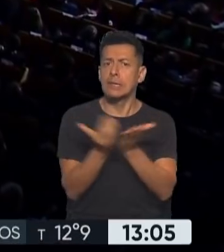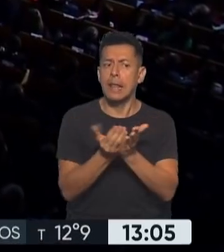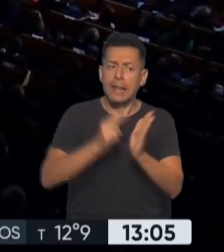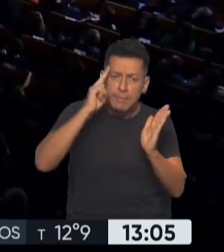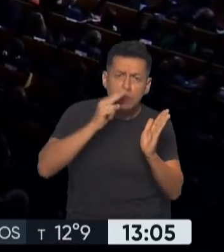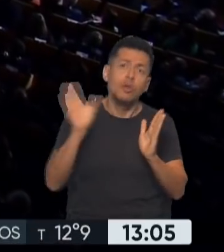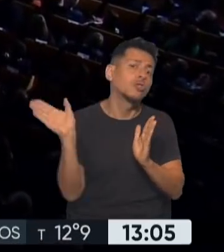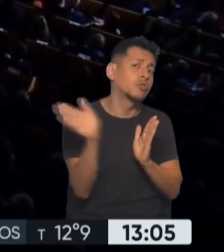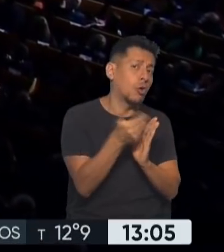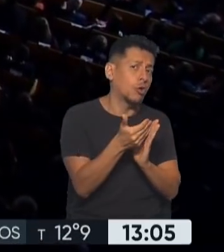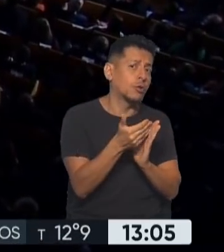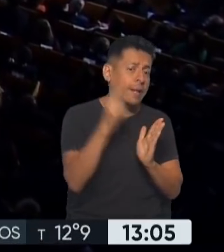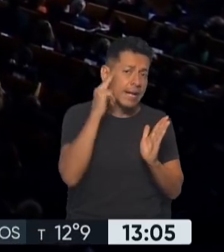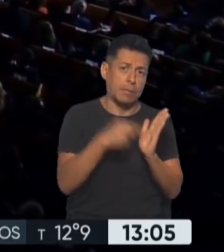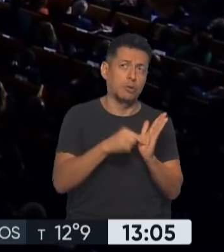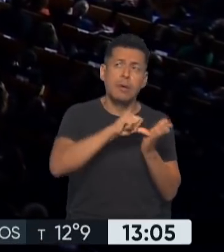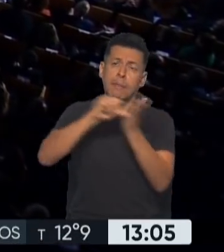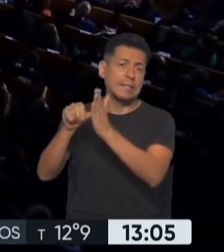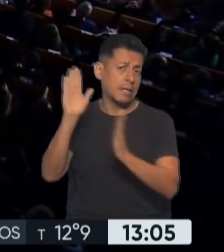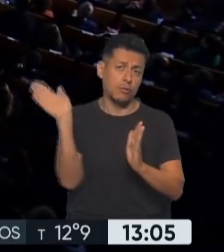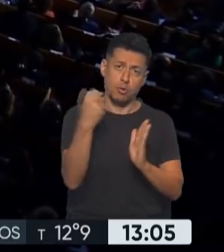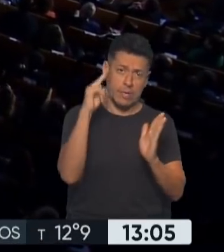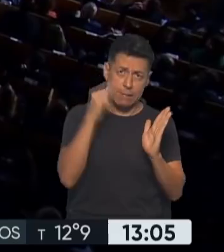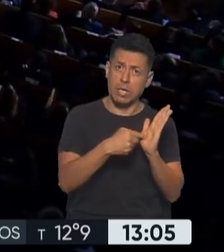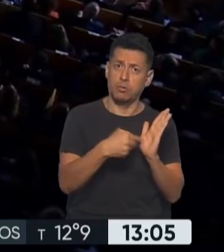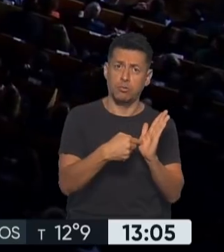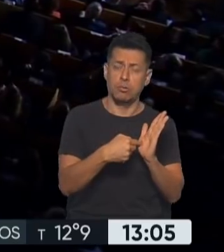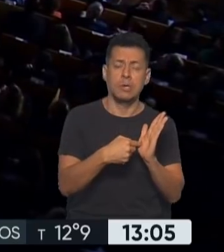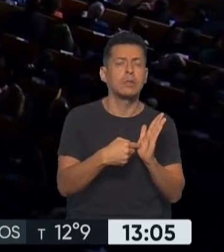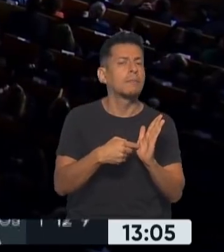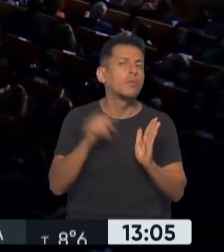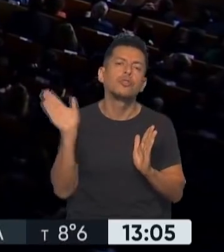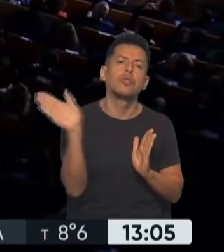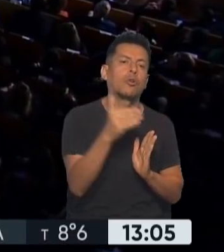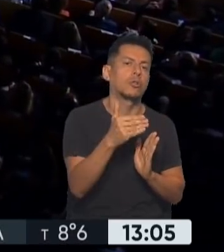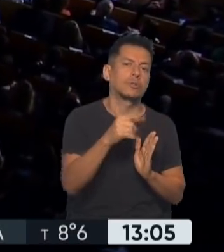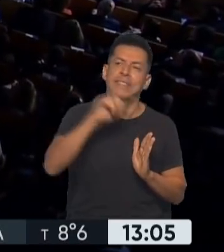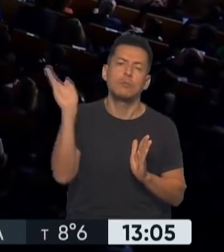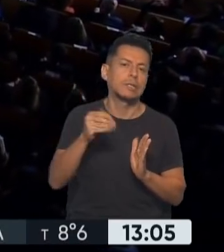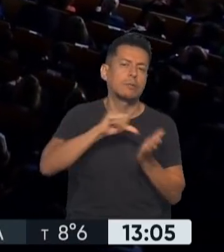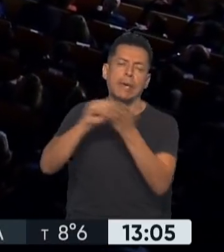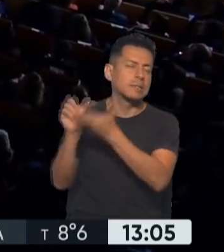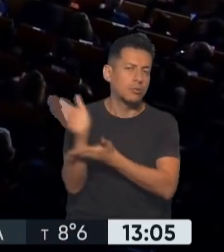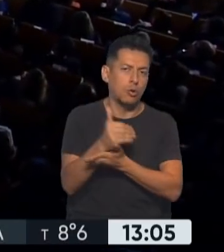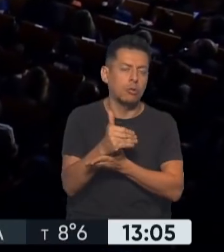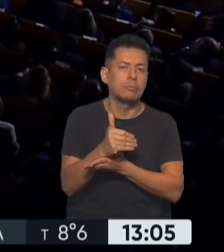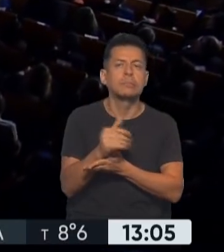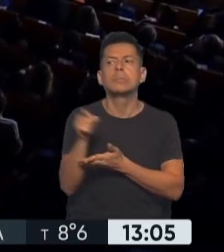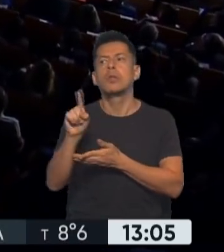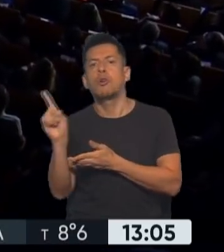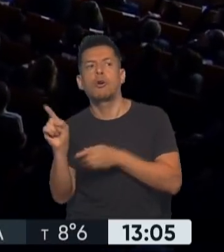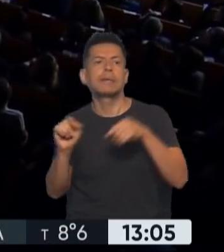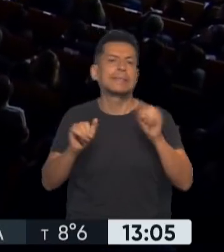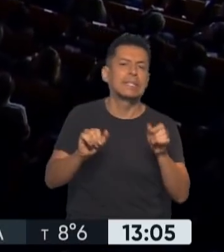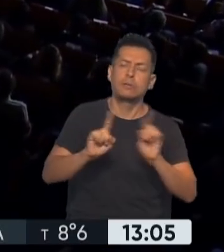respetadas por todos los países, absolutamente por todos los países, sin ningún tipo